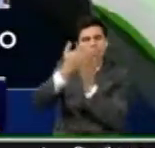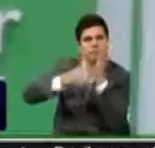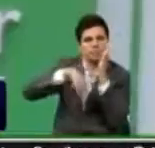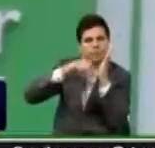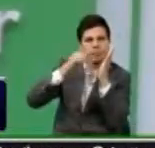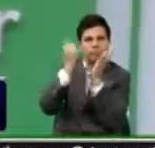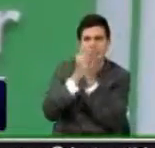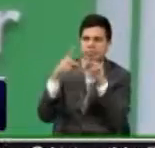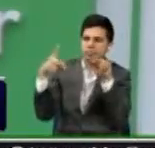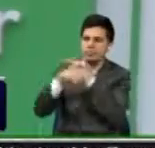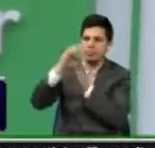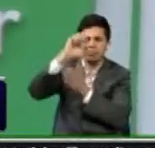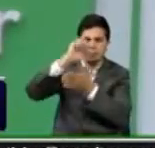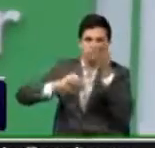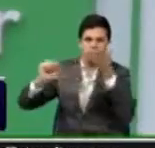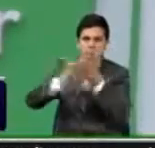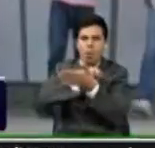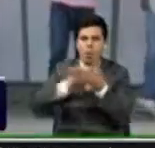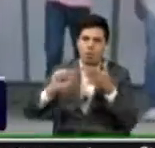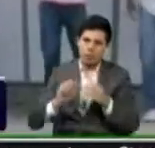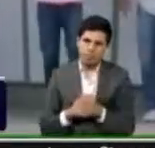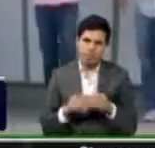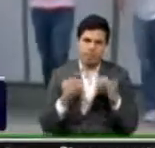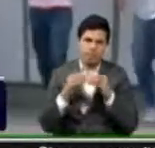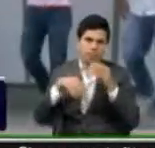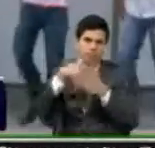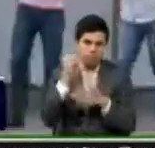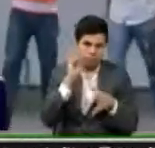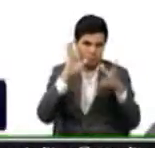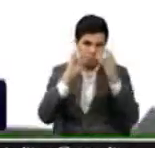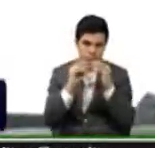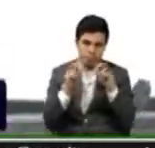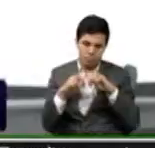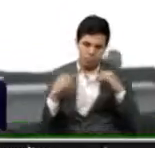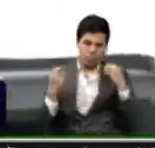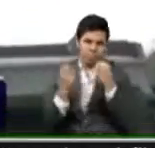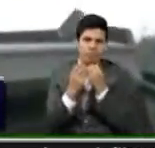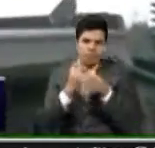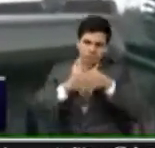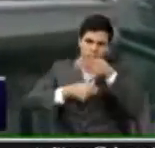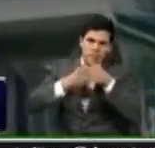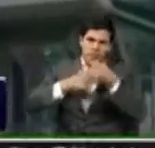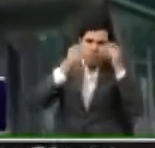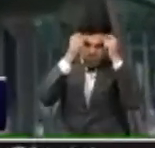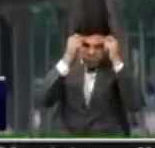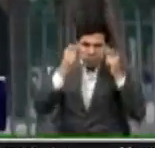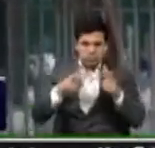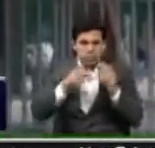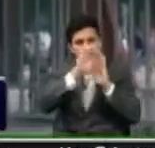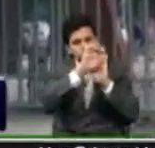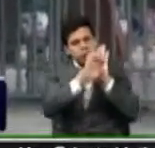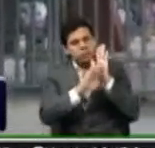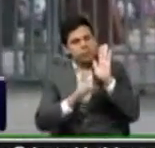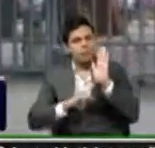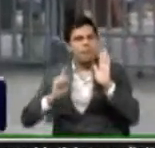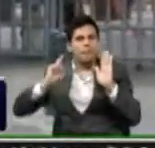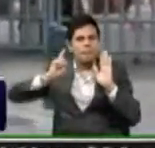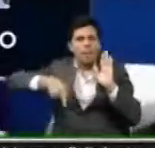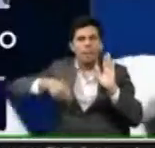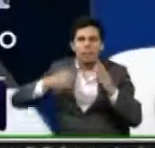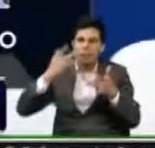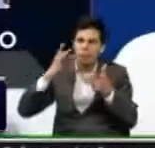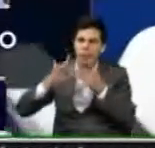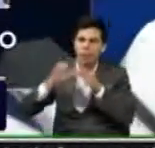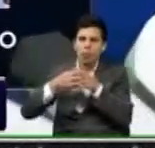allí se acordaron la creación de las mesas de concertación relacionadas con la reforma del estatuto general y la convención colectiva de